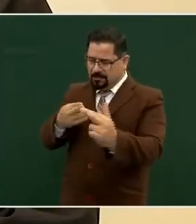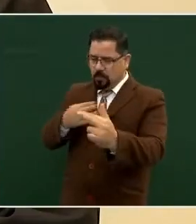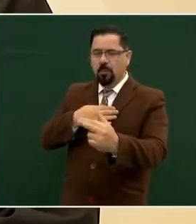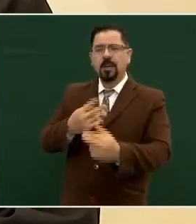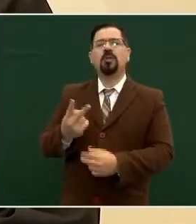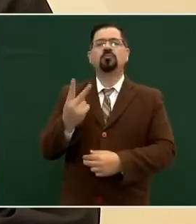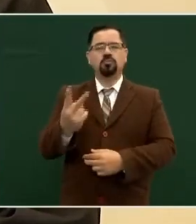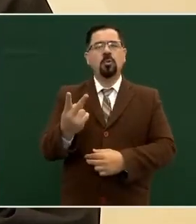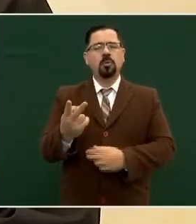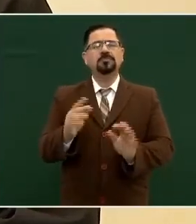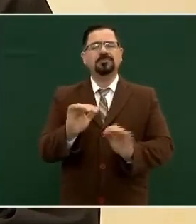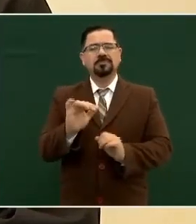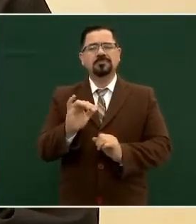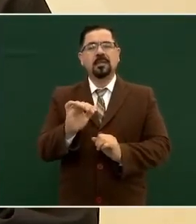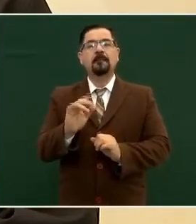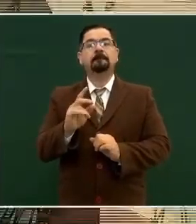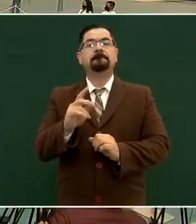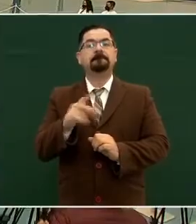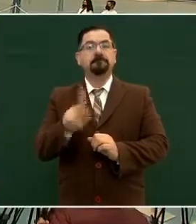y lo que queremos es